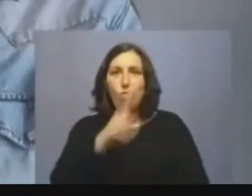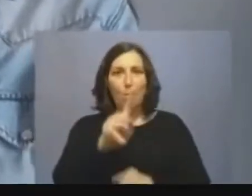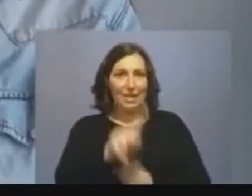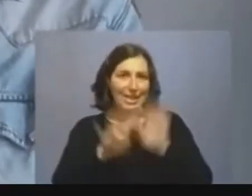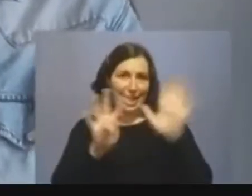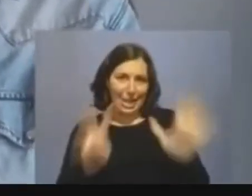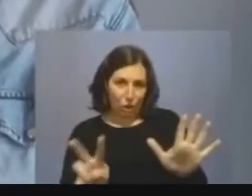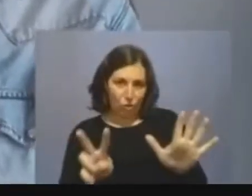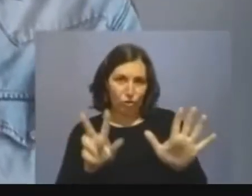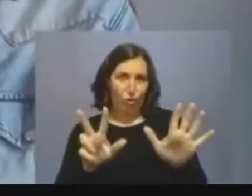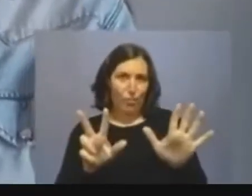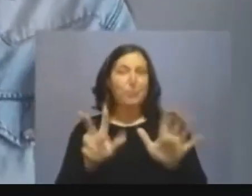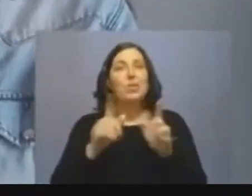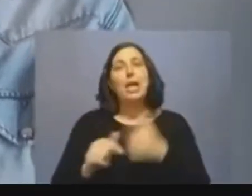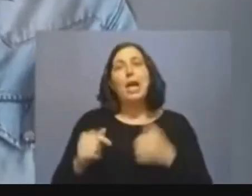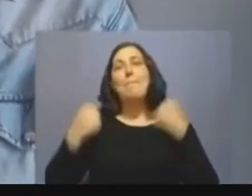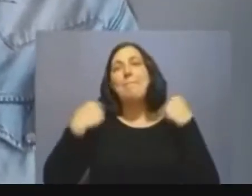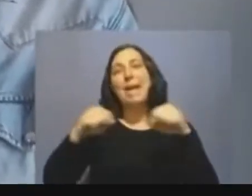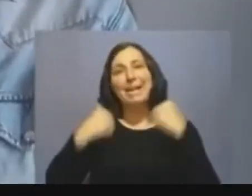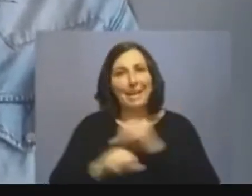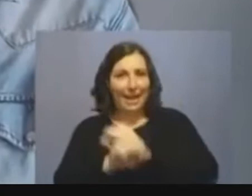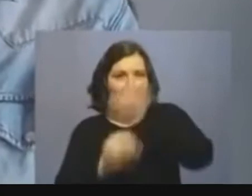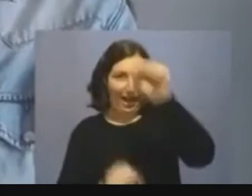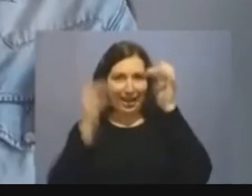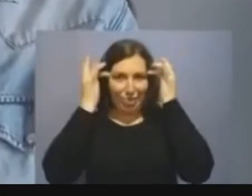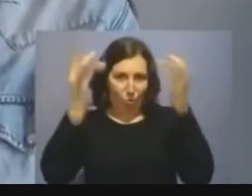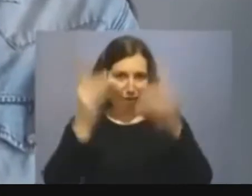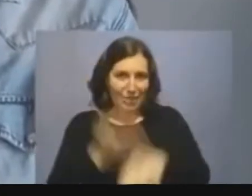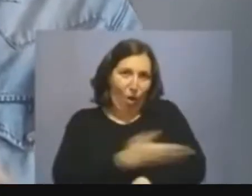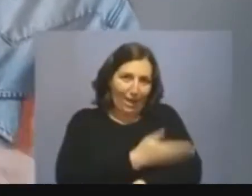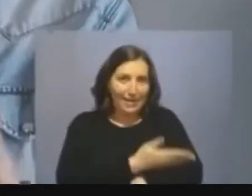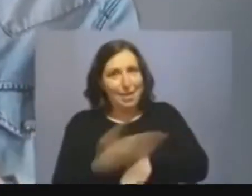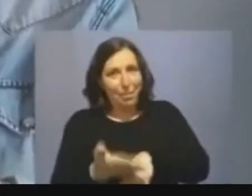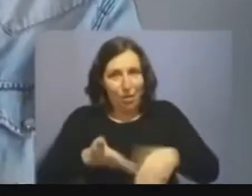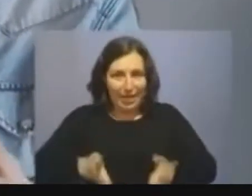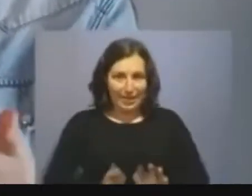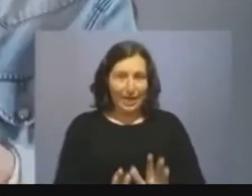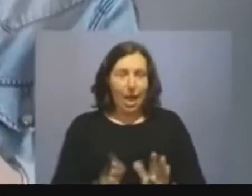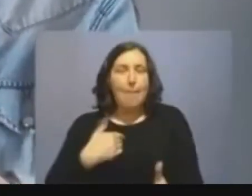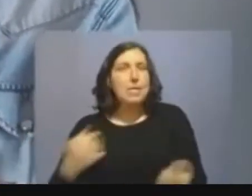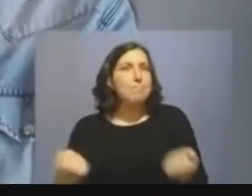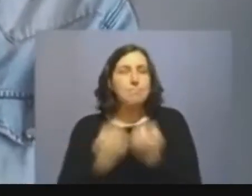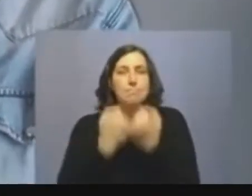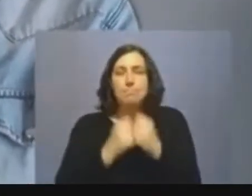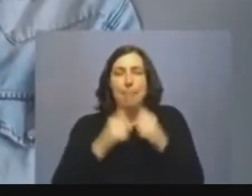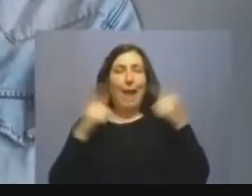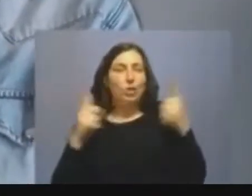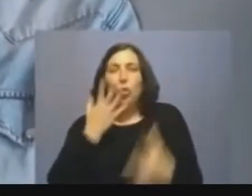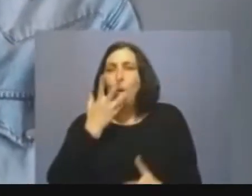camino esté bien bienvenidos entonces cualquier empresa que esté mirando y quiera sumarse